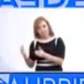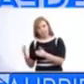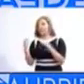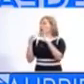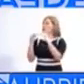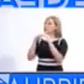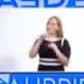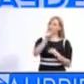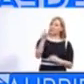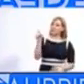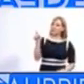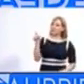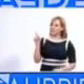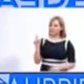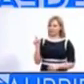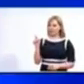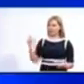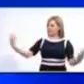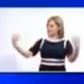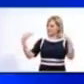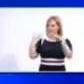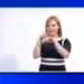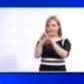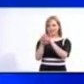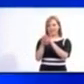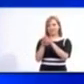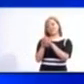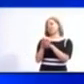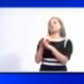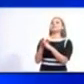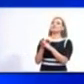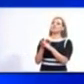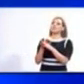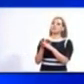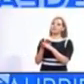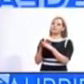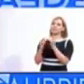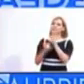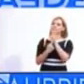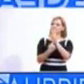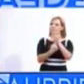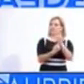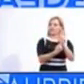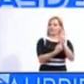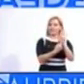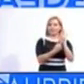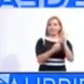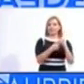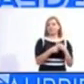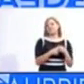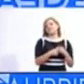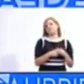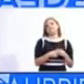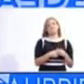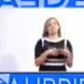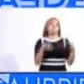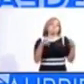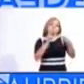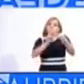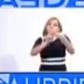Colegas, candidatos que me acompañan. Al candidato de GANA, pues qué podemos decir del candidato de GANA. No le dieron la